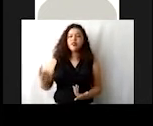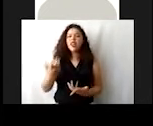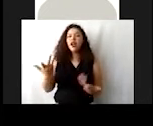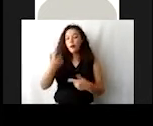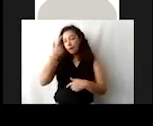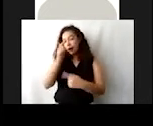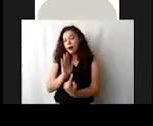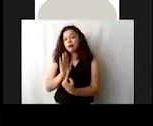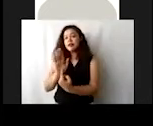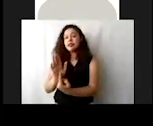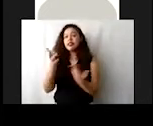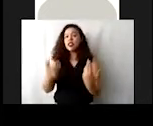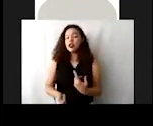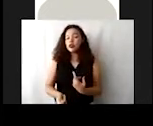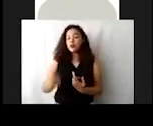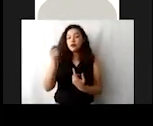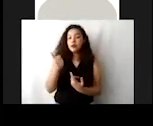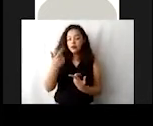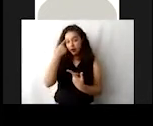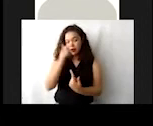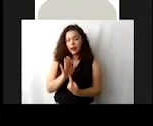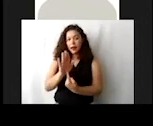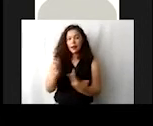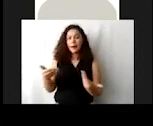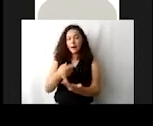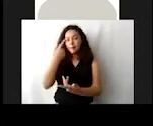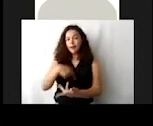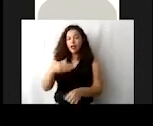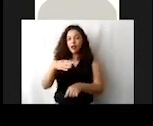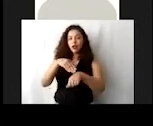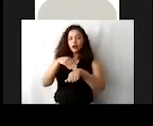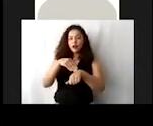vez para el cumplimiento de nuestras obligaciones fiscales?